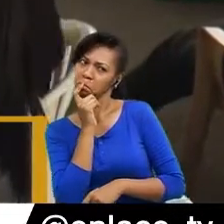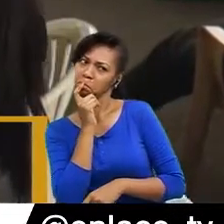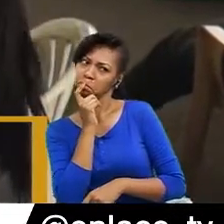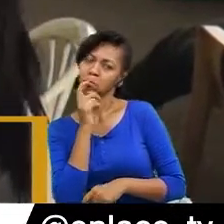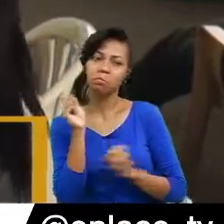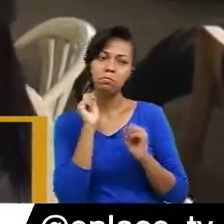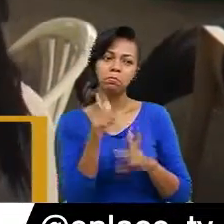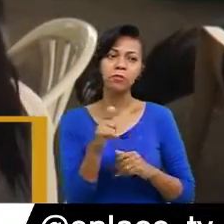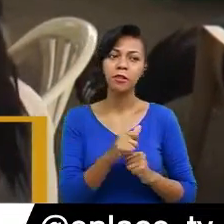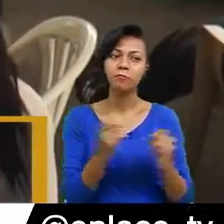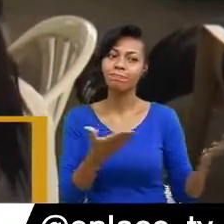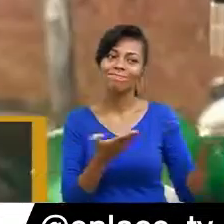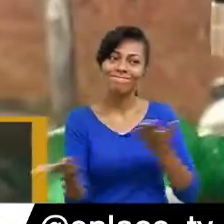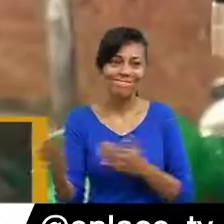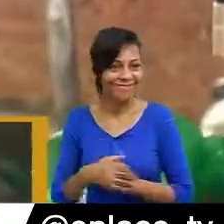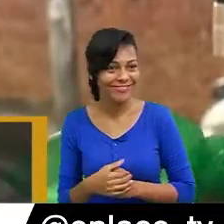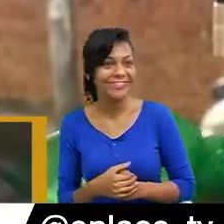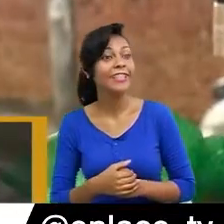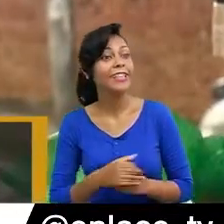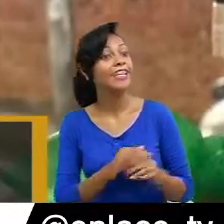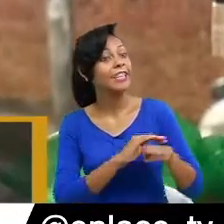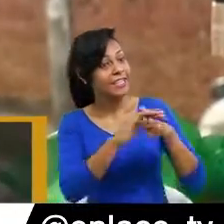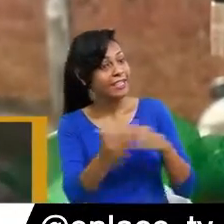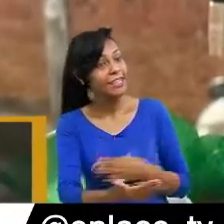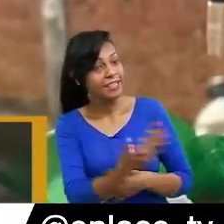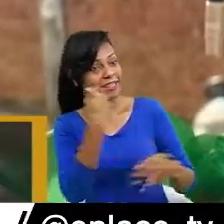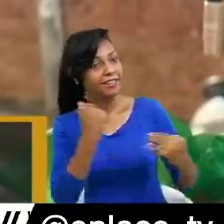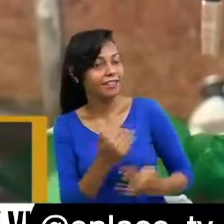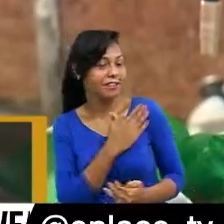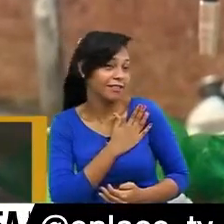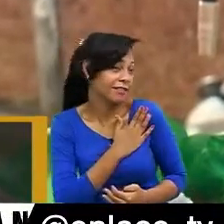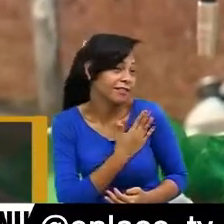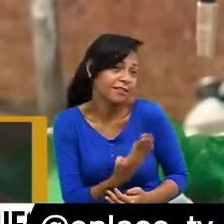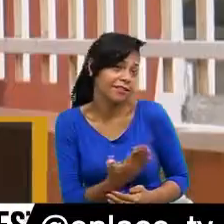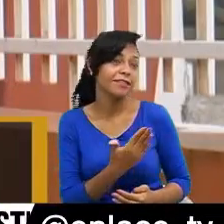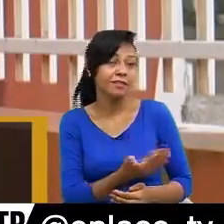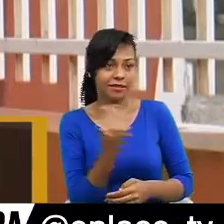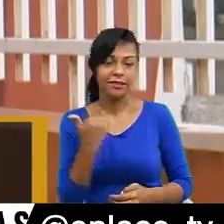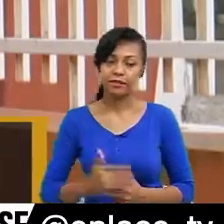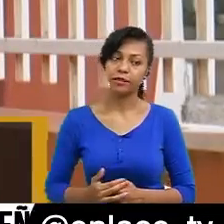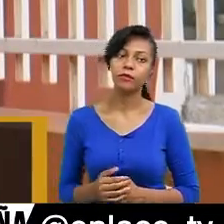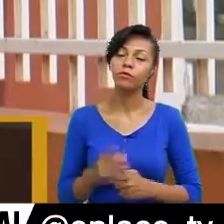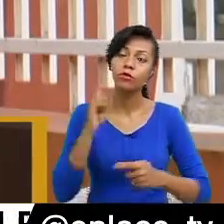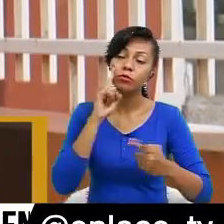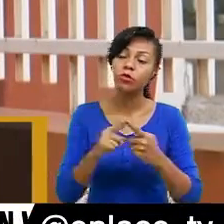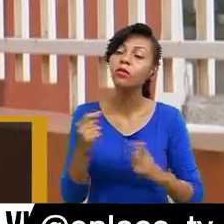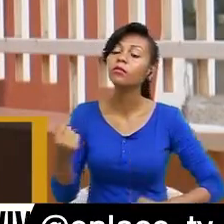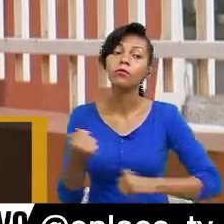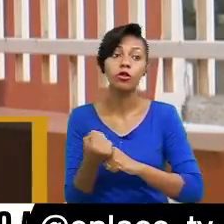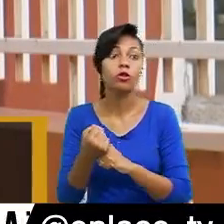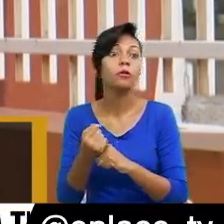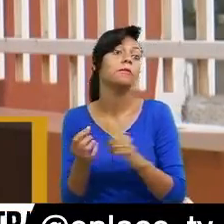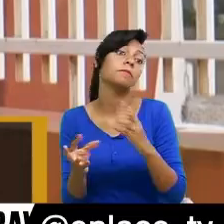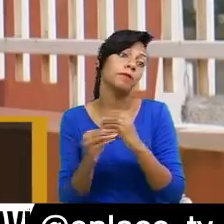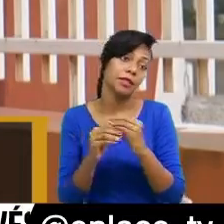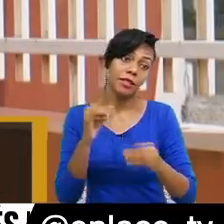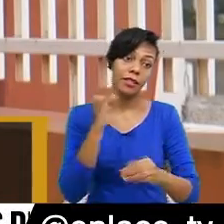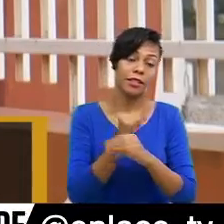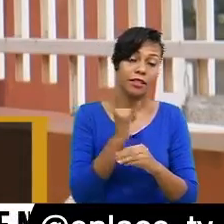van a jugar, entonces los invitamos muy cariñosamente porque además de eso pues ayudamos a recoger fondos para